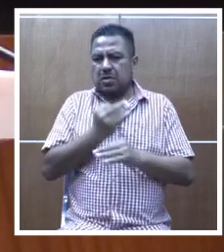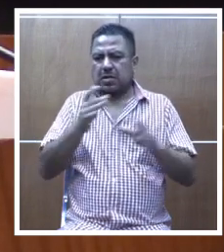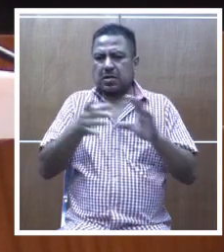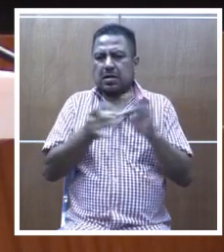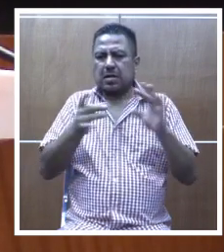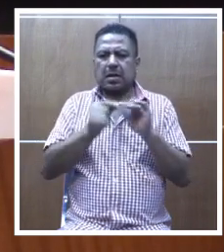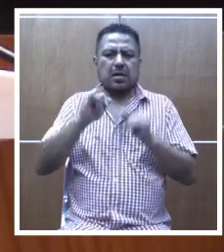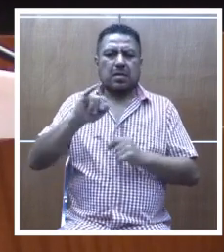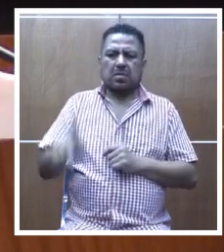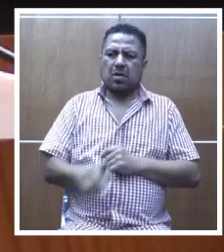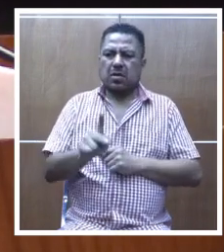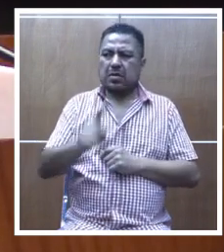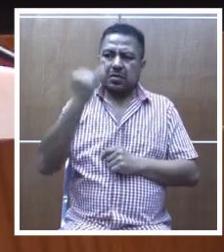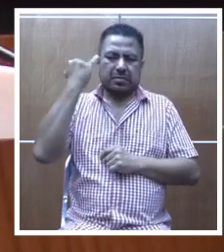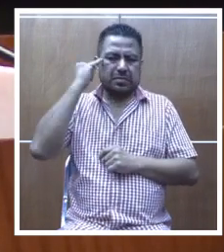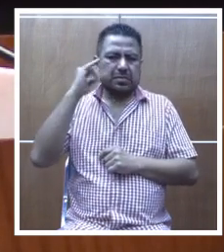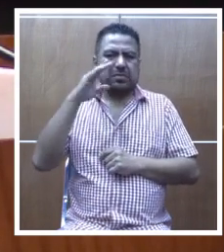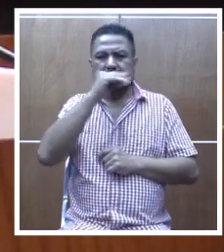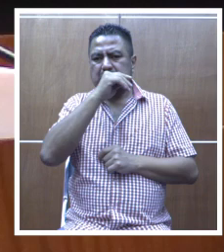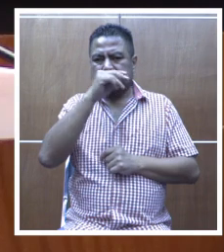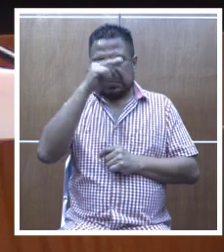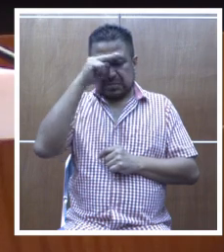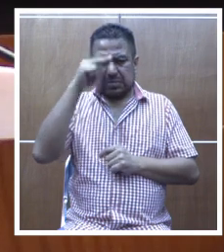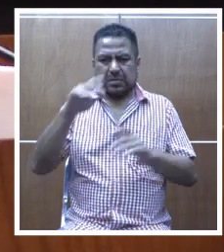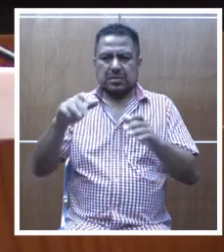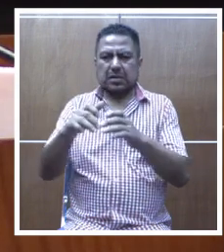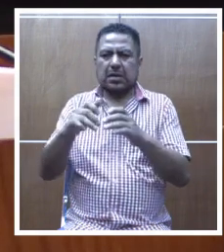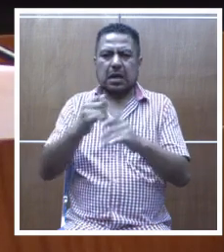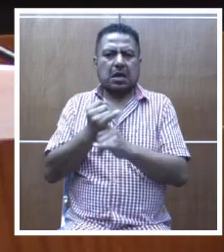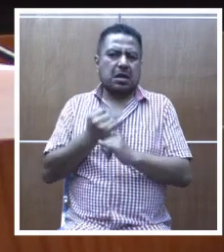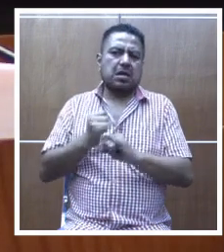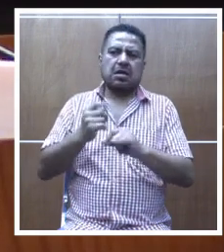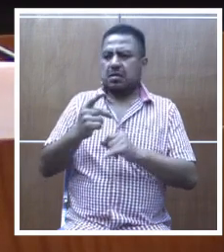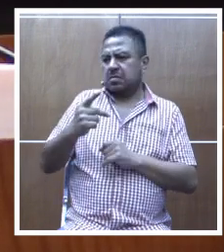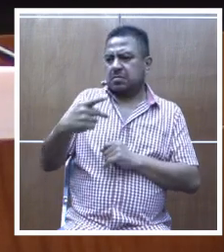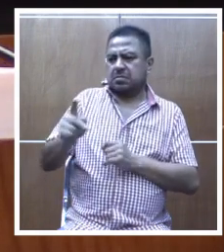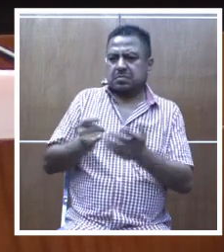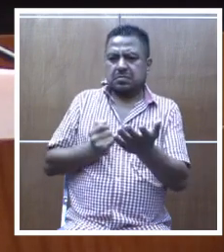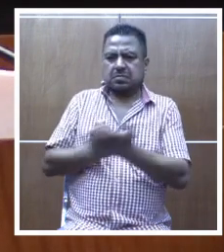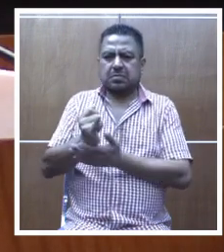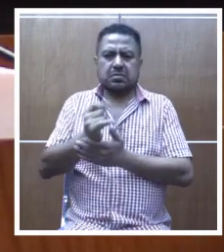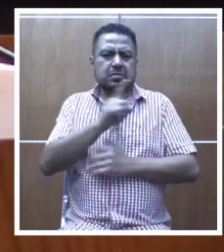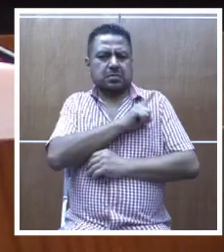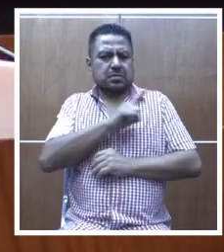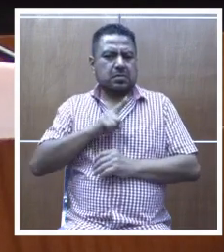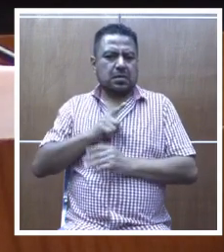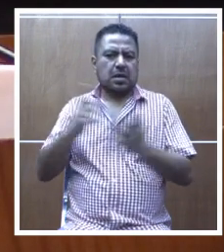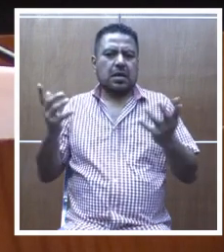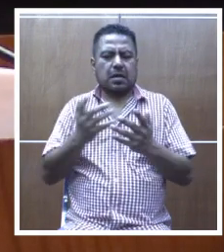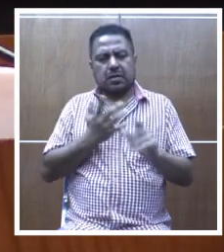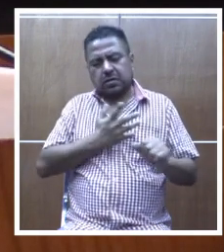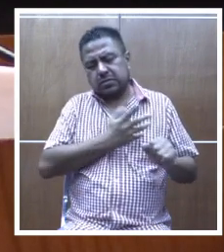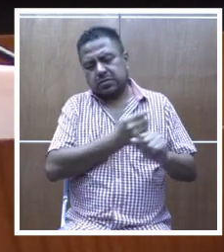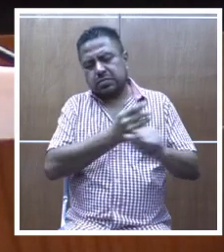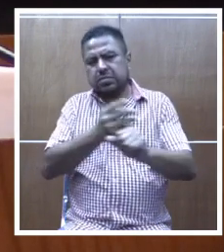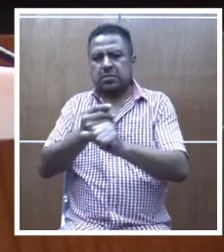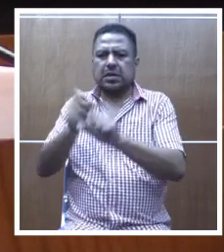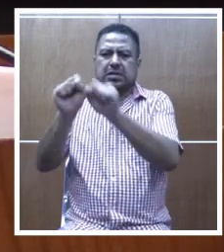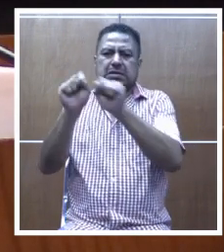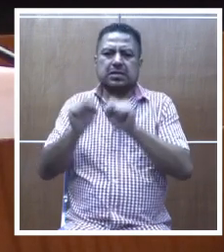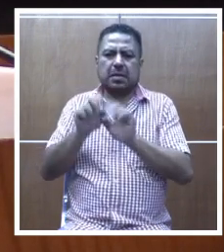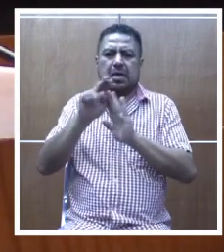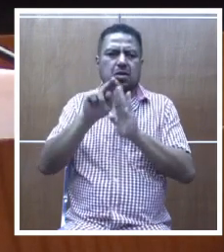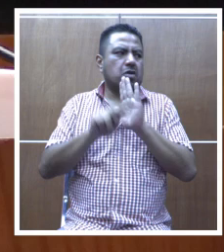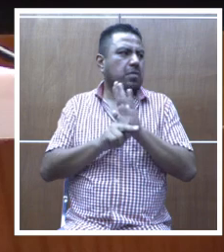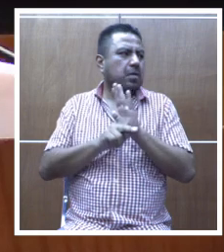población indígena afromexicana y equiparables dentro de su autonomía y libre determinación deben realizar los ajustes a su sistema